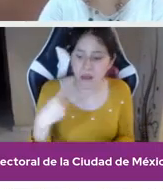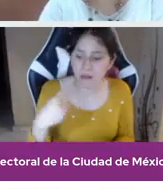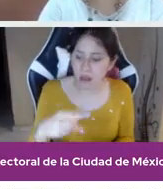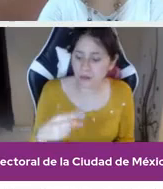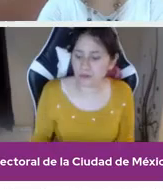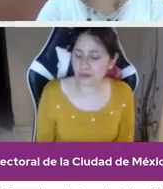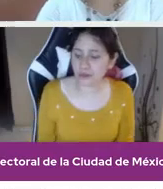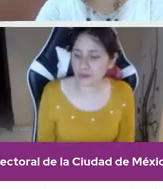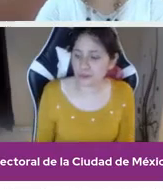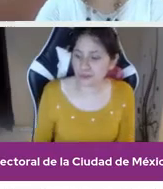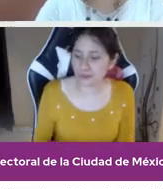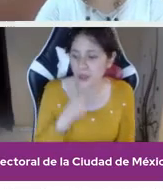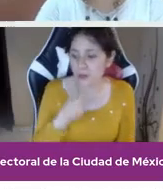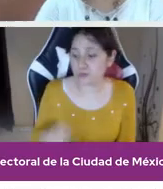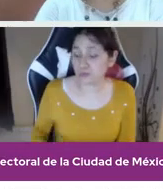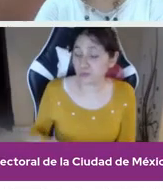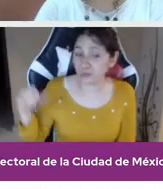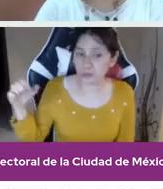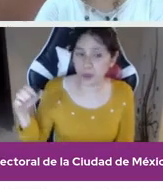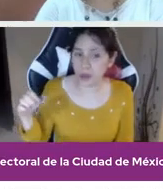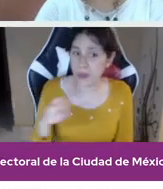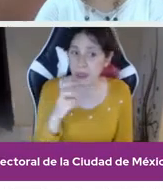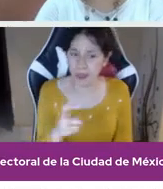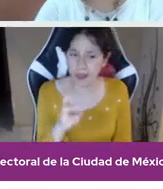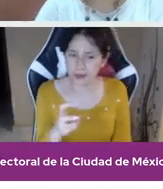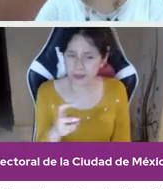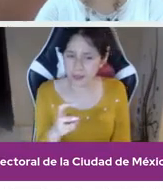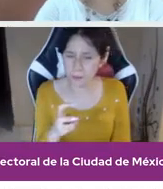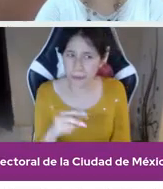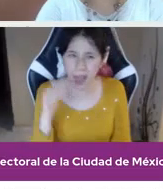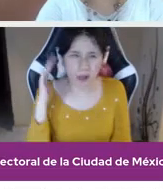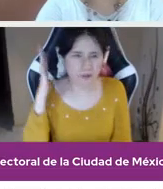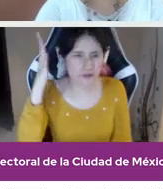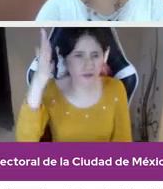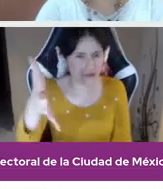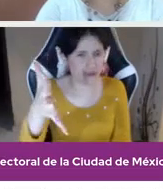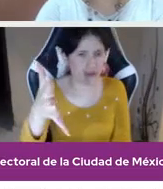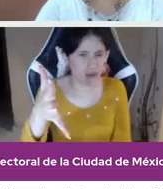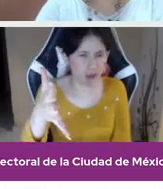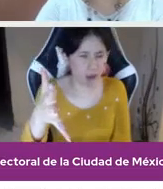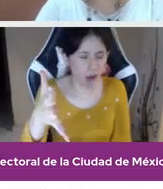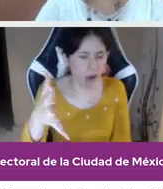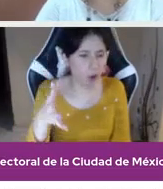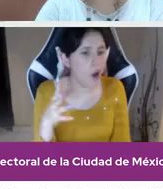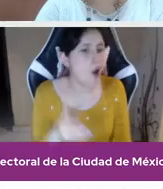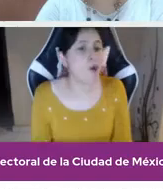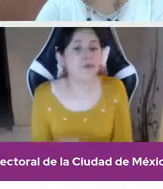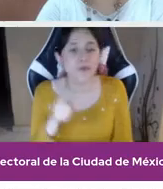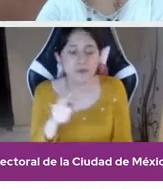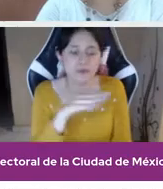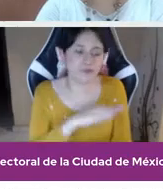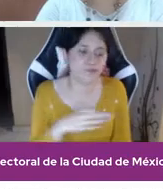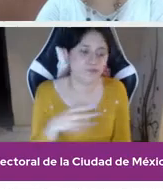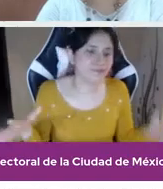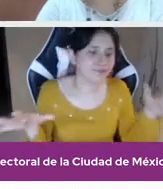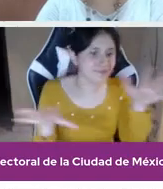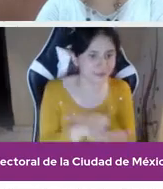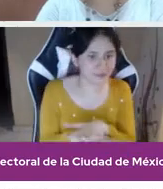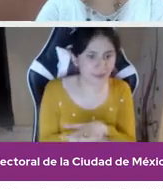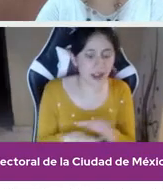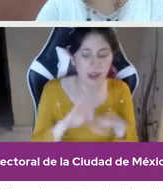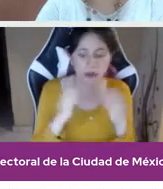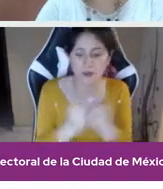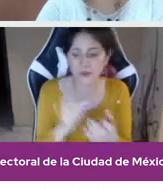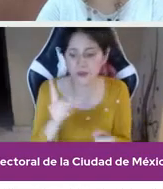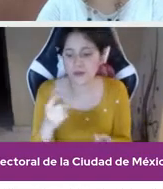va a determinar tu adultez, tu vida, tu futuro. Eso tiene que ver con lo que cómo tú quieres llevarlo, ¿no? Muchas